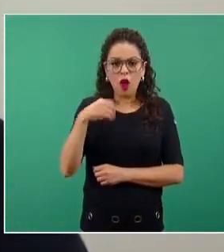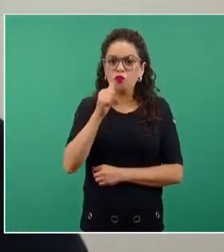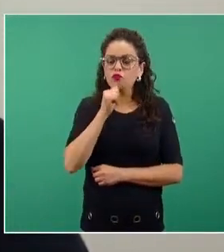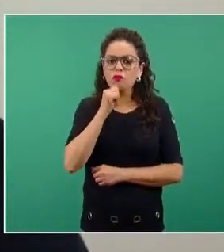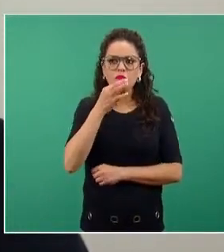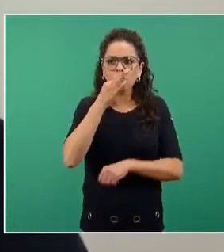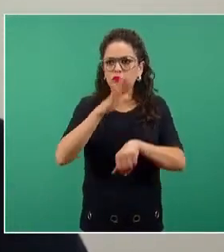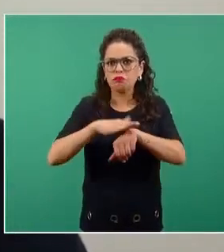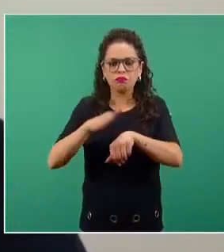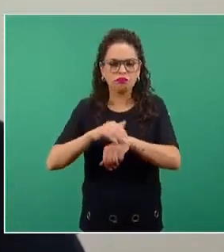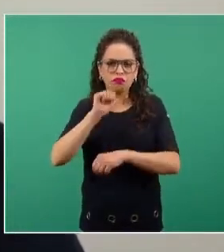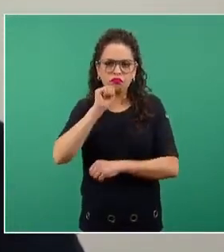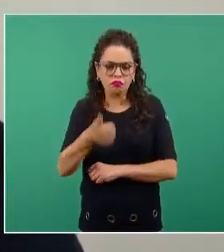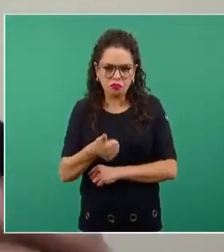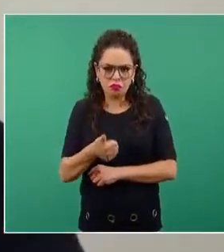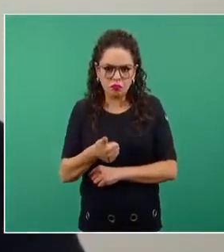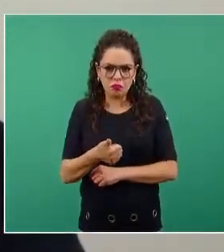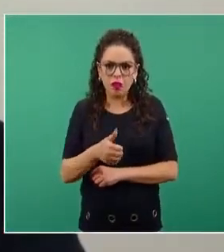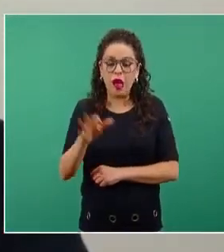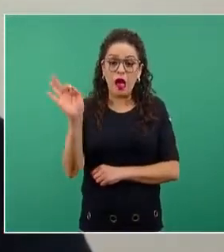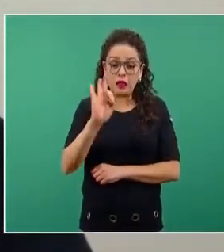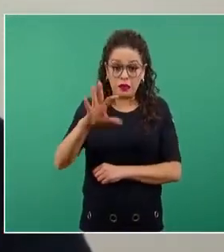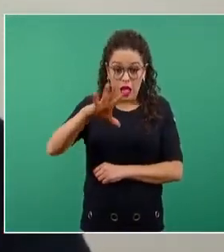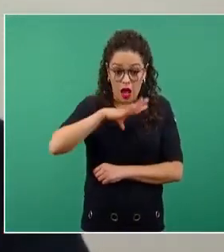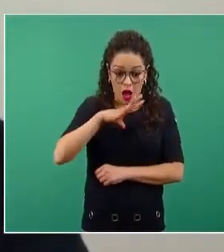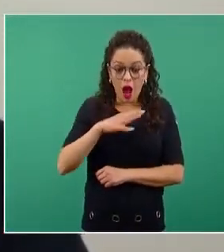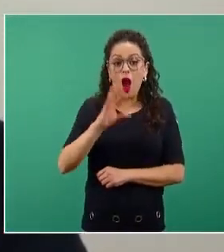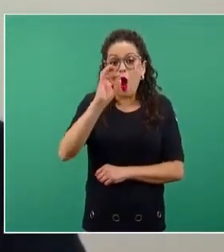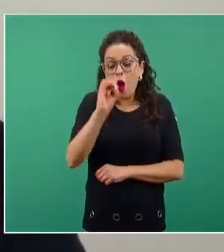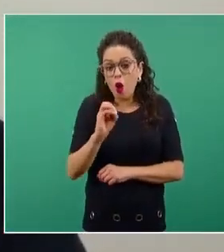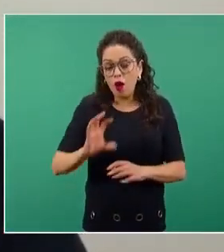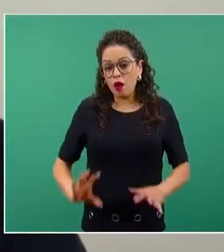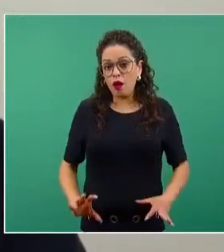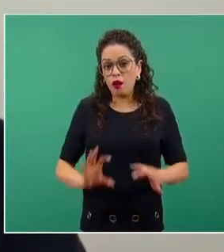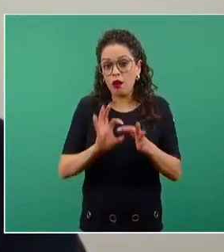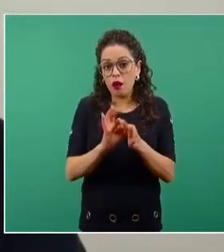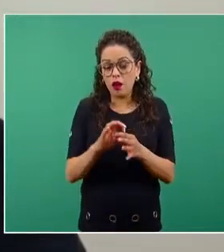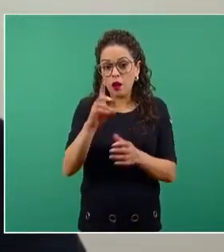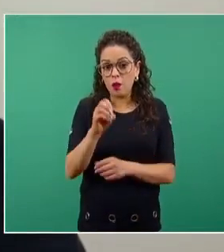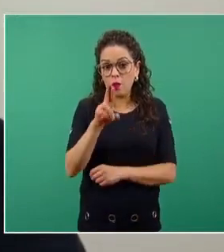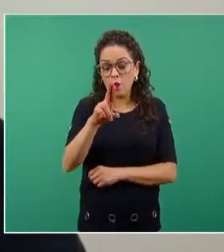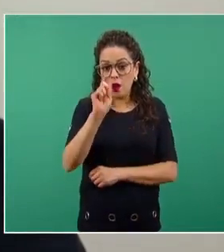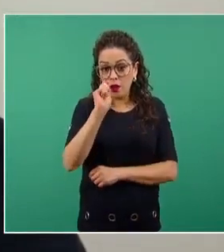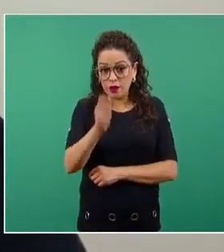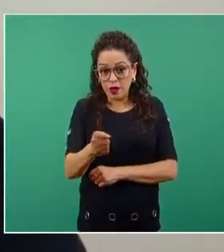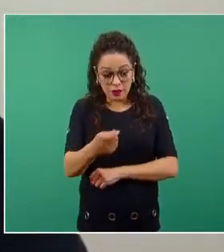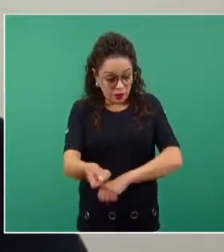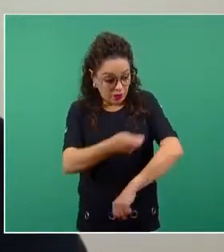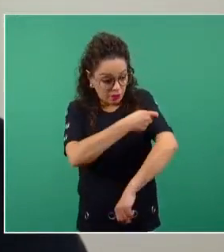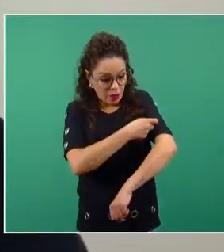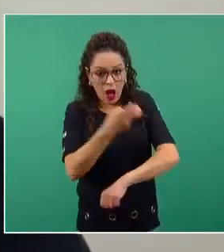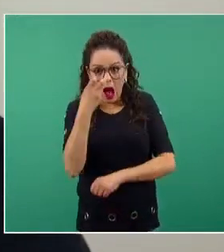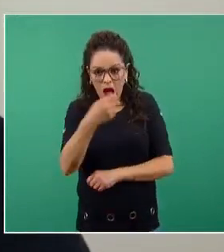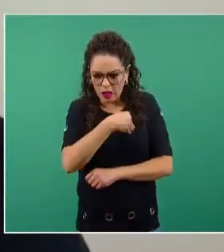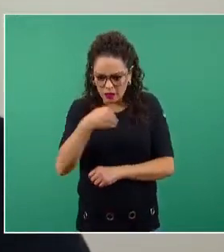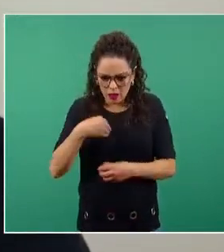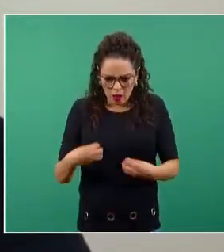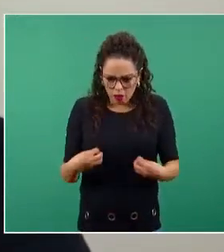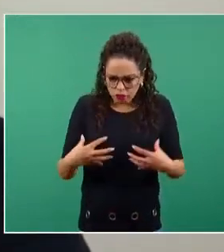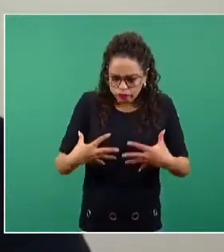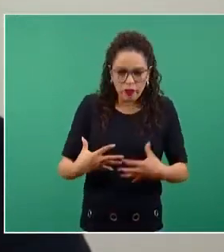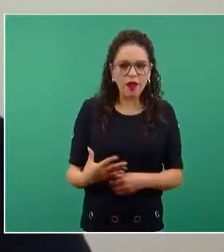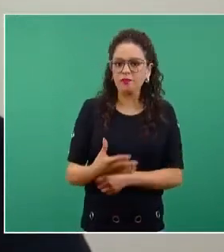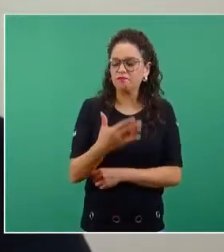reportadas como su presentación y su asociación con un antecedente de la vacuna. Por ejemplo,